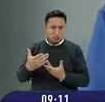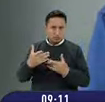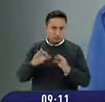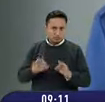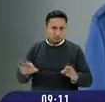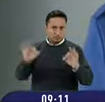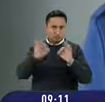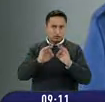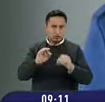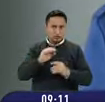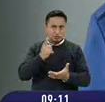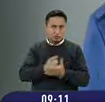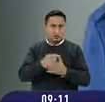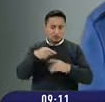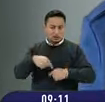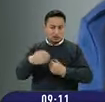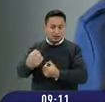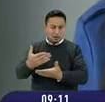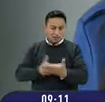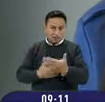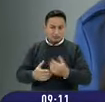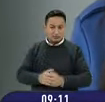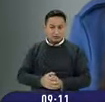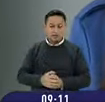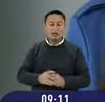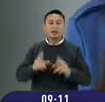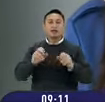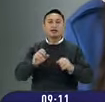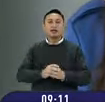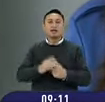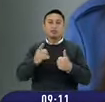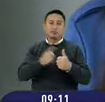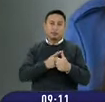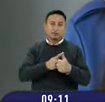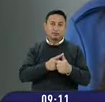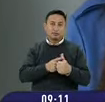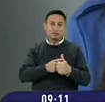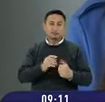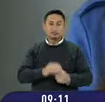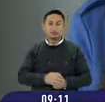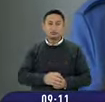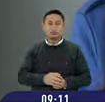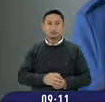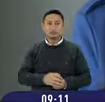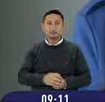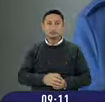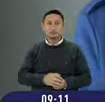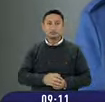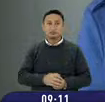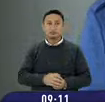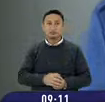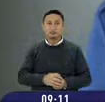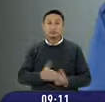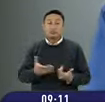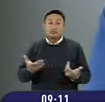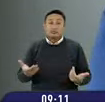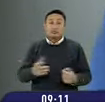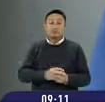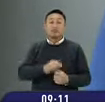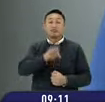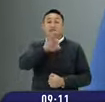y, por supuesto, más que importante en relación a, primero, dónde es que se encuentra o se